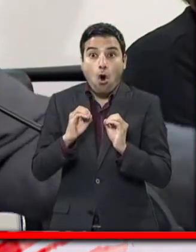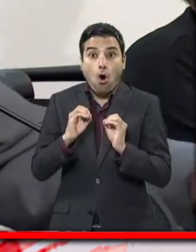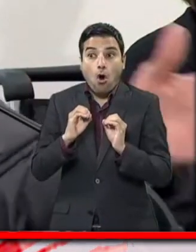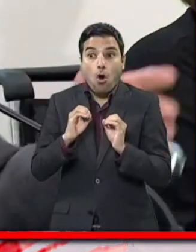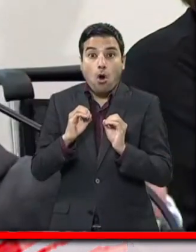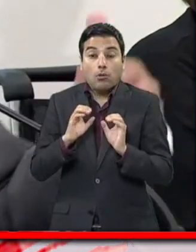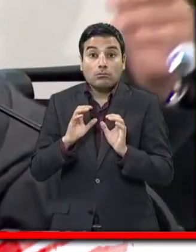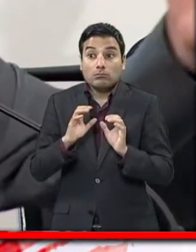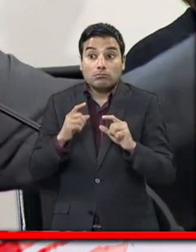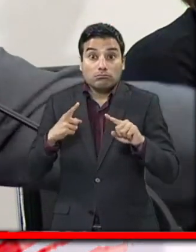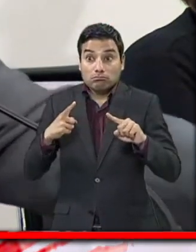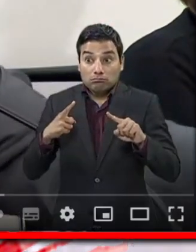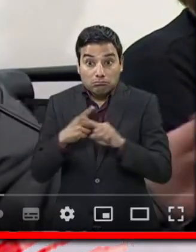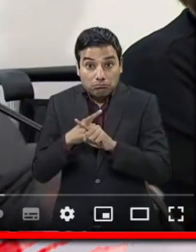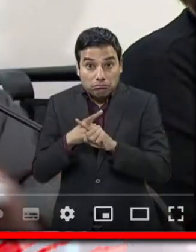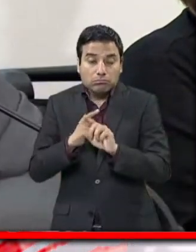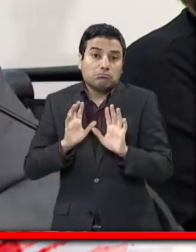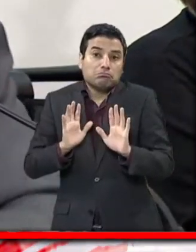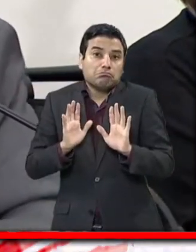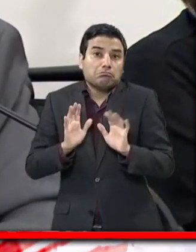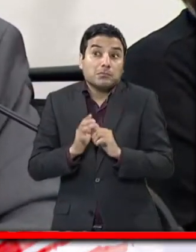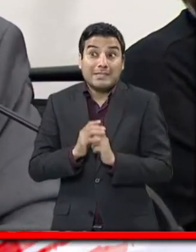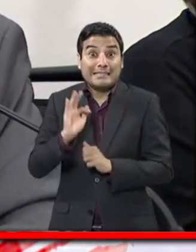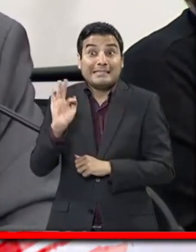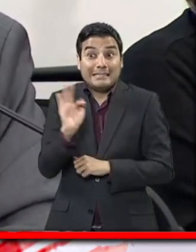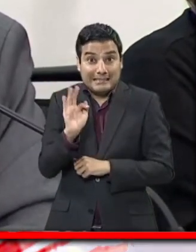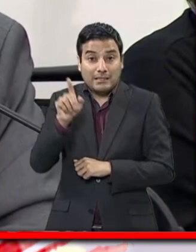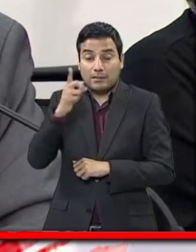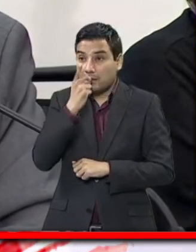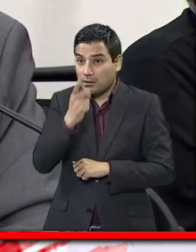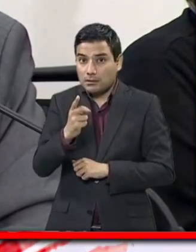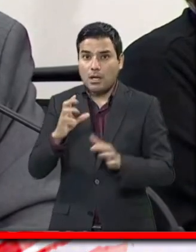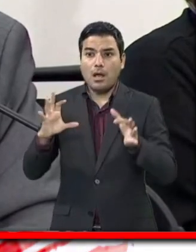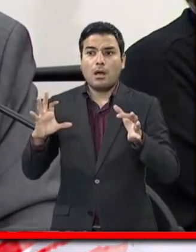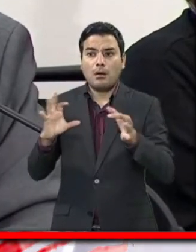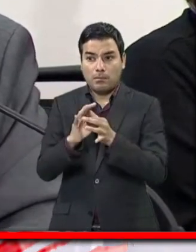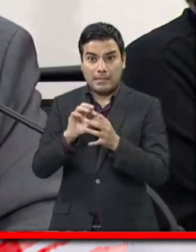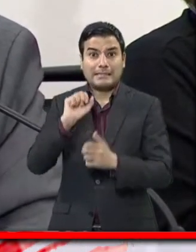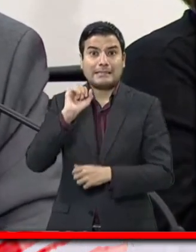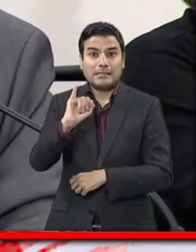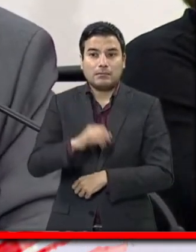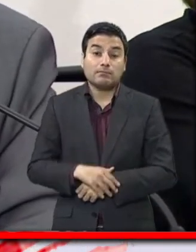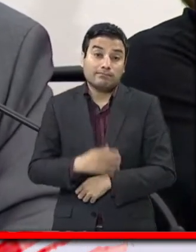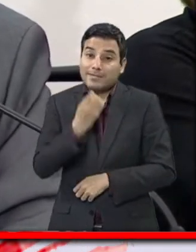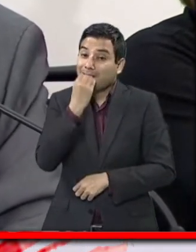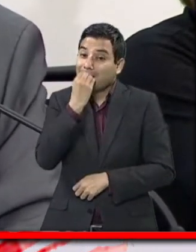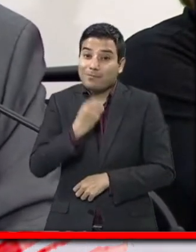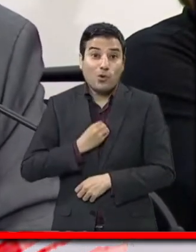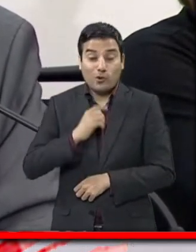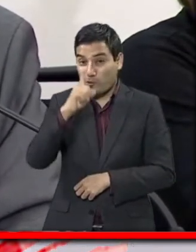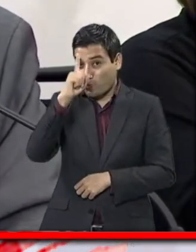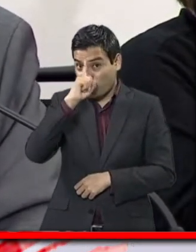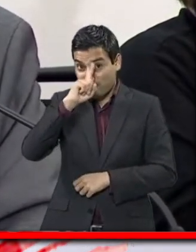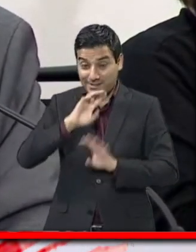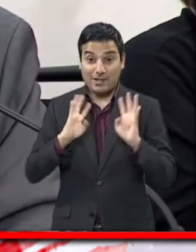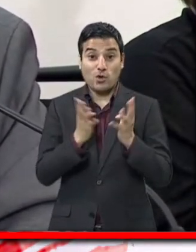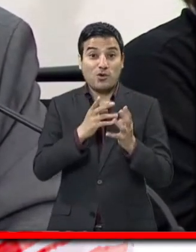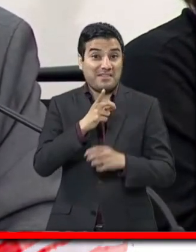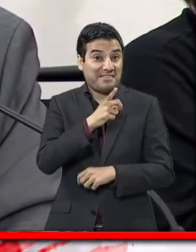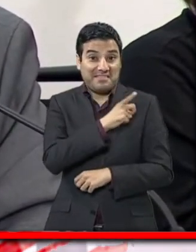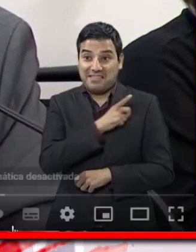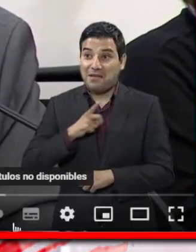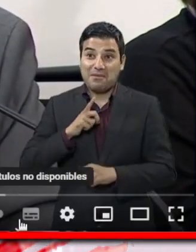cumplir con la ley y a aplicar verdad este las reformas como también de la otra parte